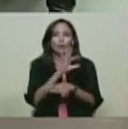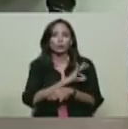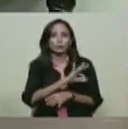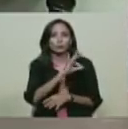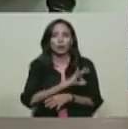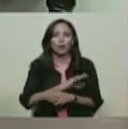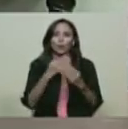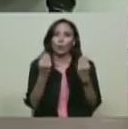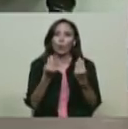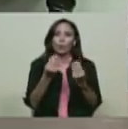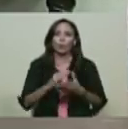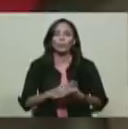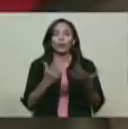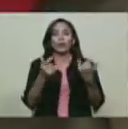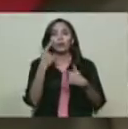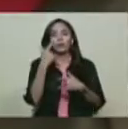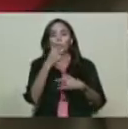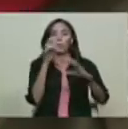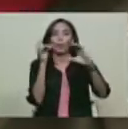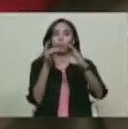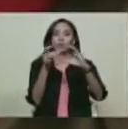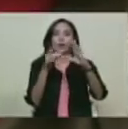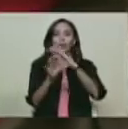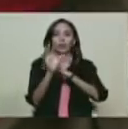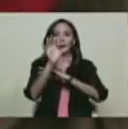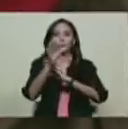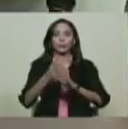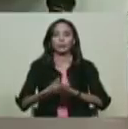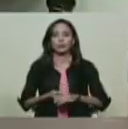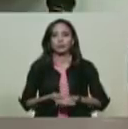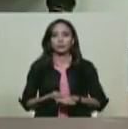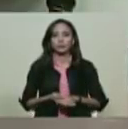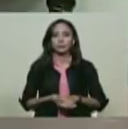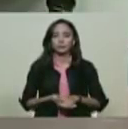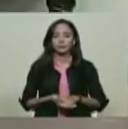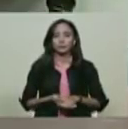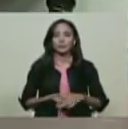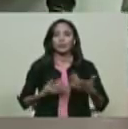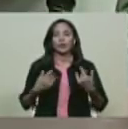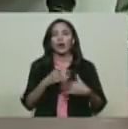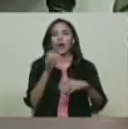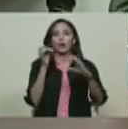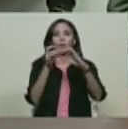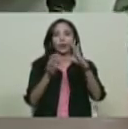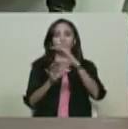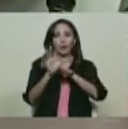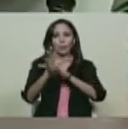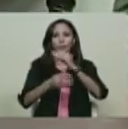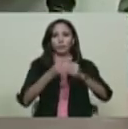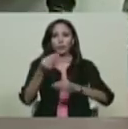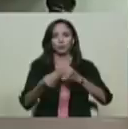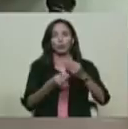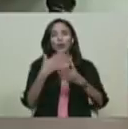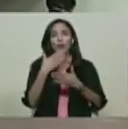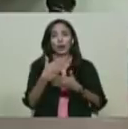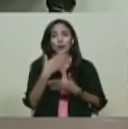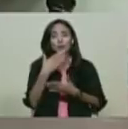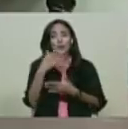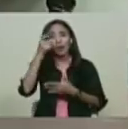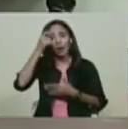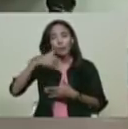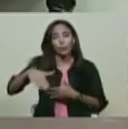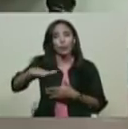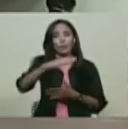eso tenemos este milagro, bendito día, en que cree el carné de la patria. Le doy gracias al pueblo, le doy gracias a